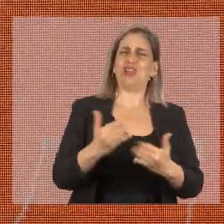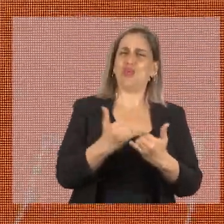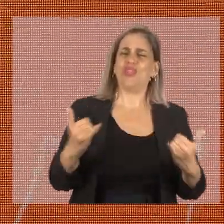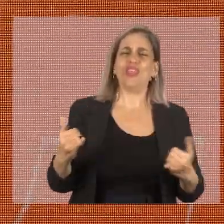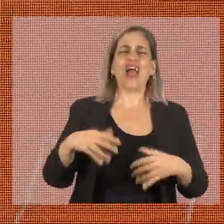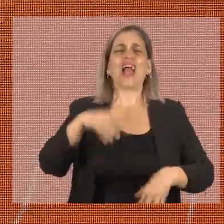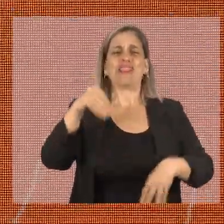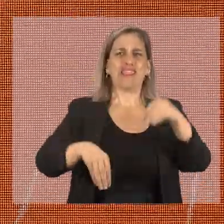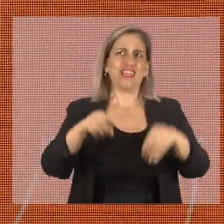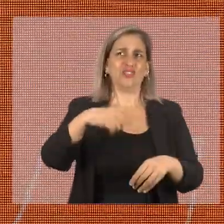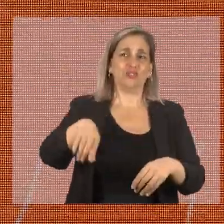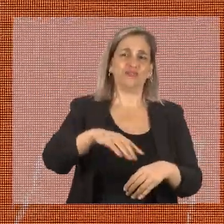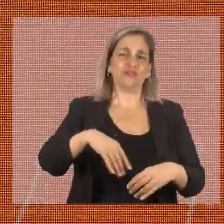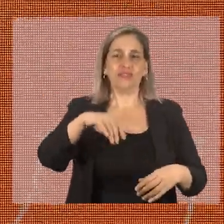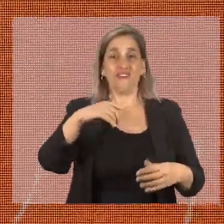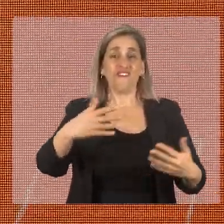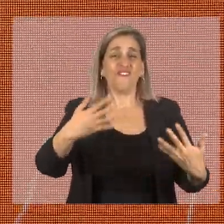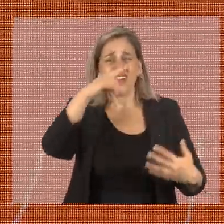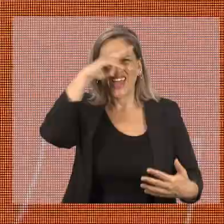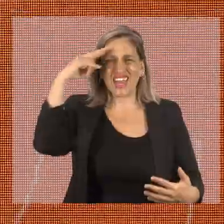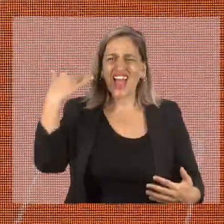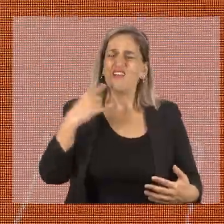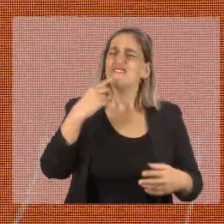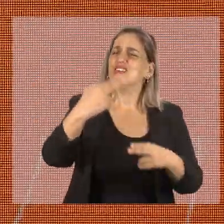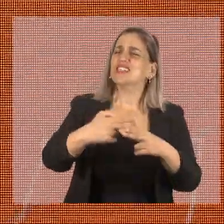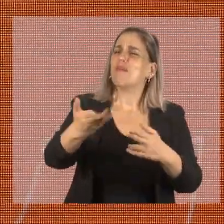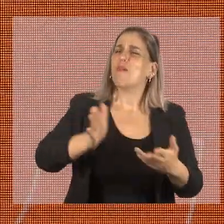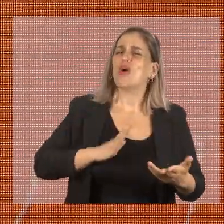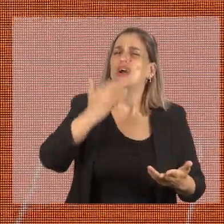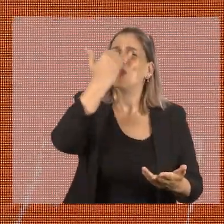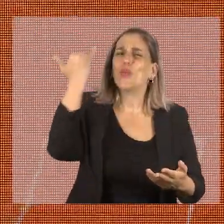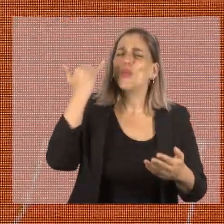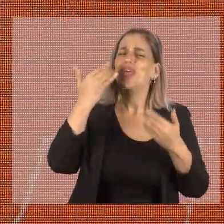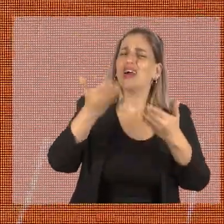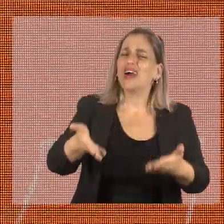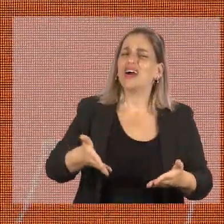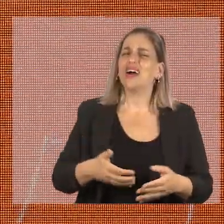verano a Castillo, después fuimos a Perseverano. ¿Cómo se llama la veterana rubia?